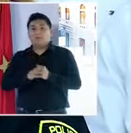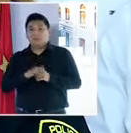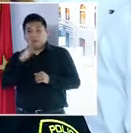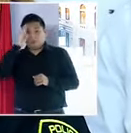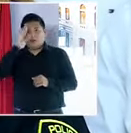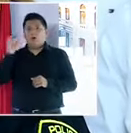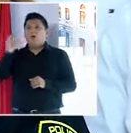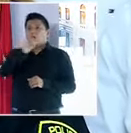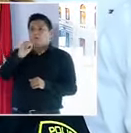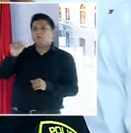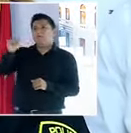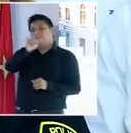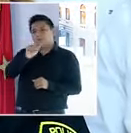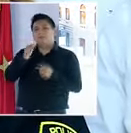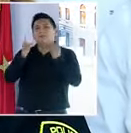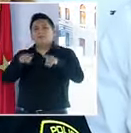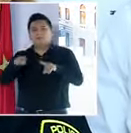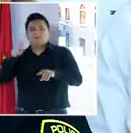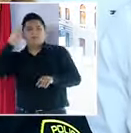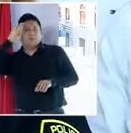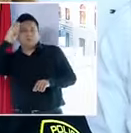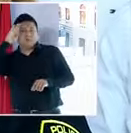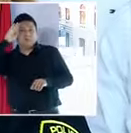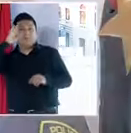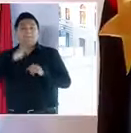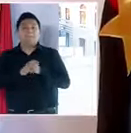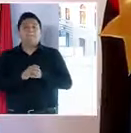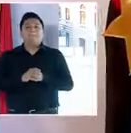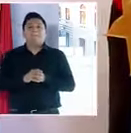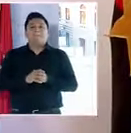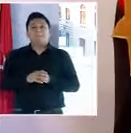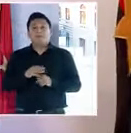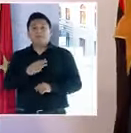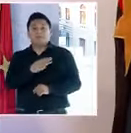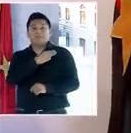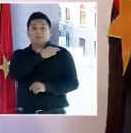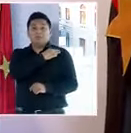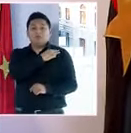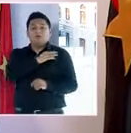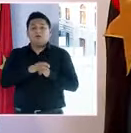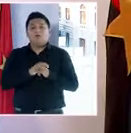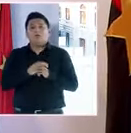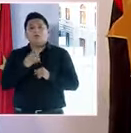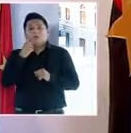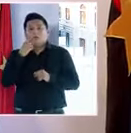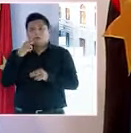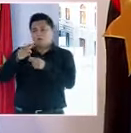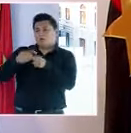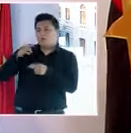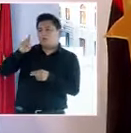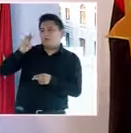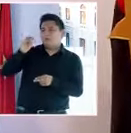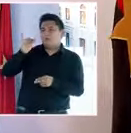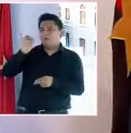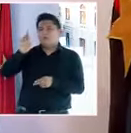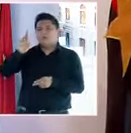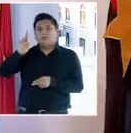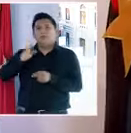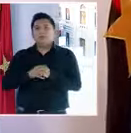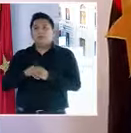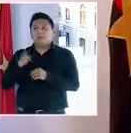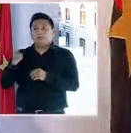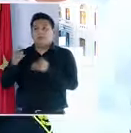hombres y mujeres de la Policía Nacional, al señor Coronel John Robert Chaparro Romero, comandante del Departamento